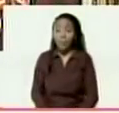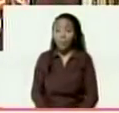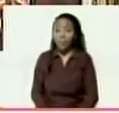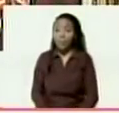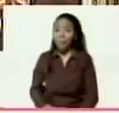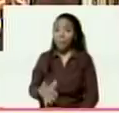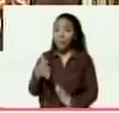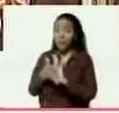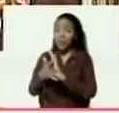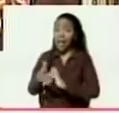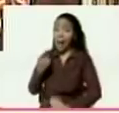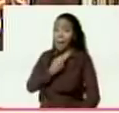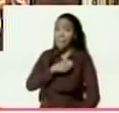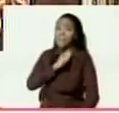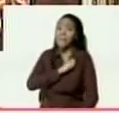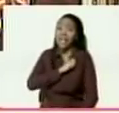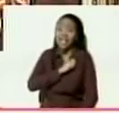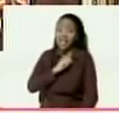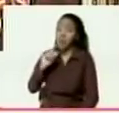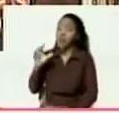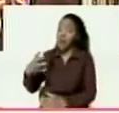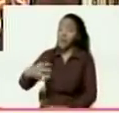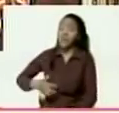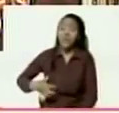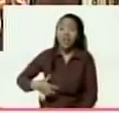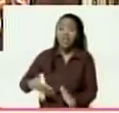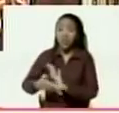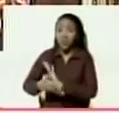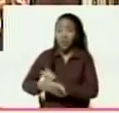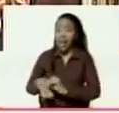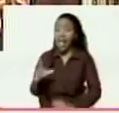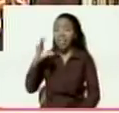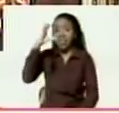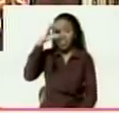En España han hecho una novela, el Delcy Gay.